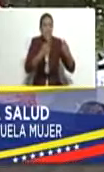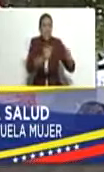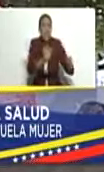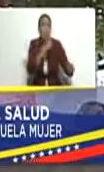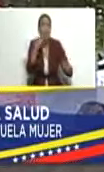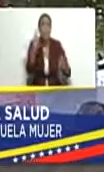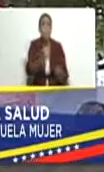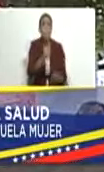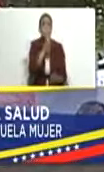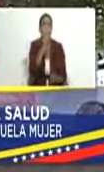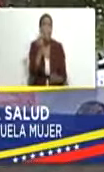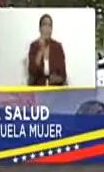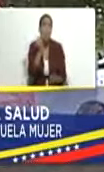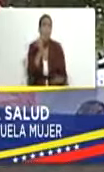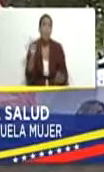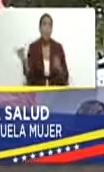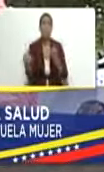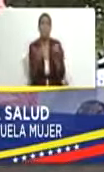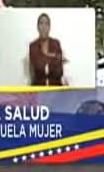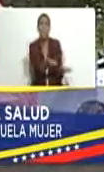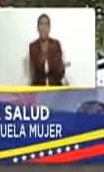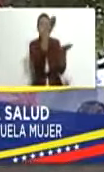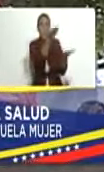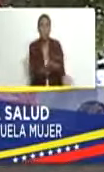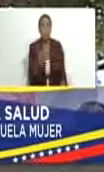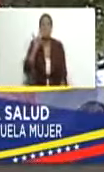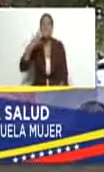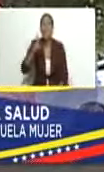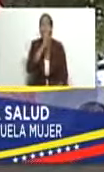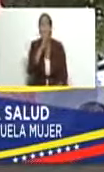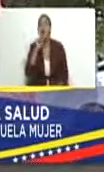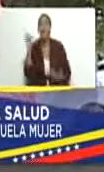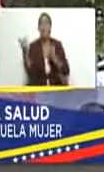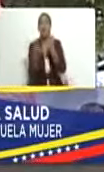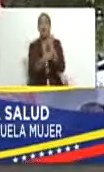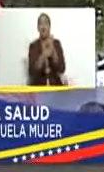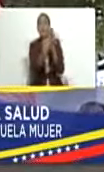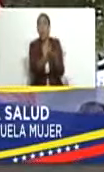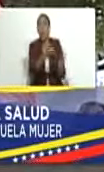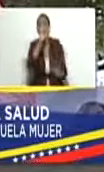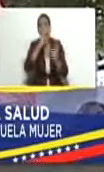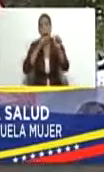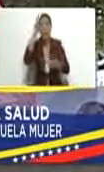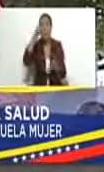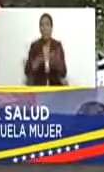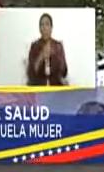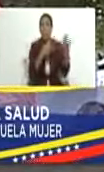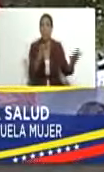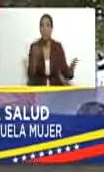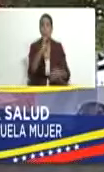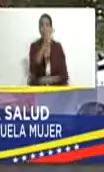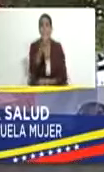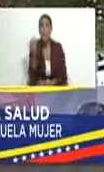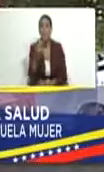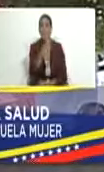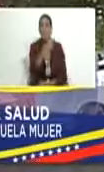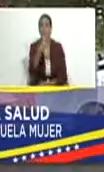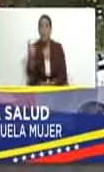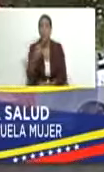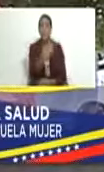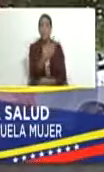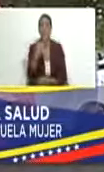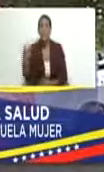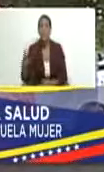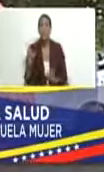un bobolongo y dijo que era presidente de Venezuela, el tal Guaidó, y pasamos los años 19, 20, 21 y 22